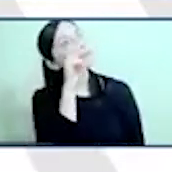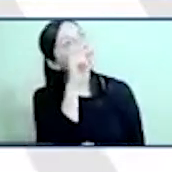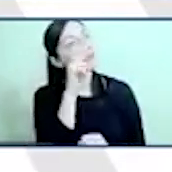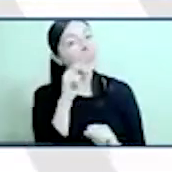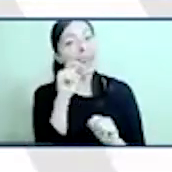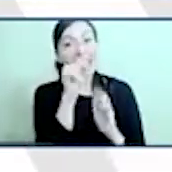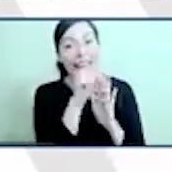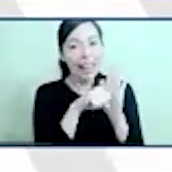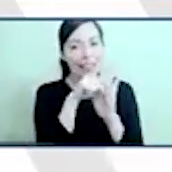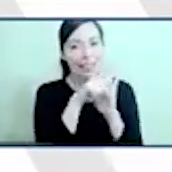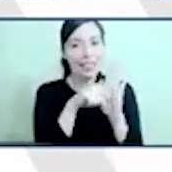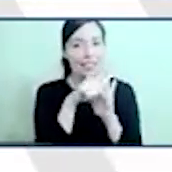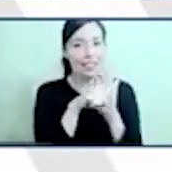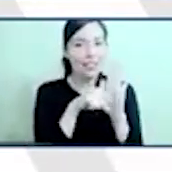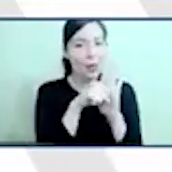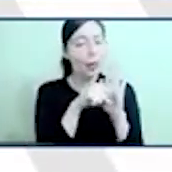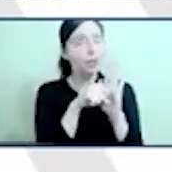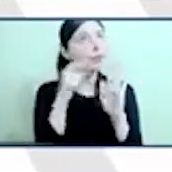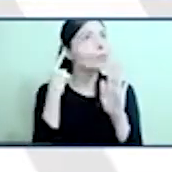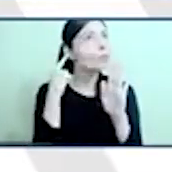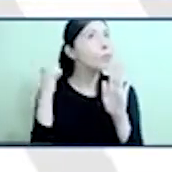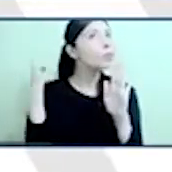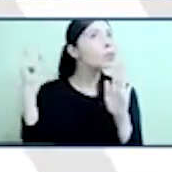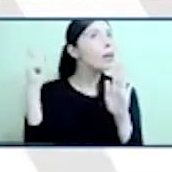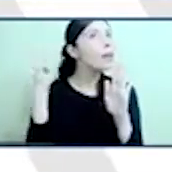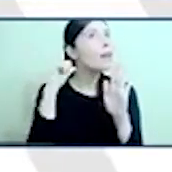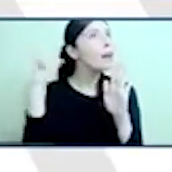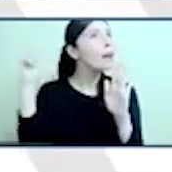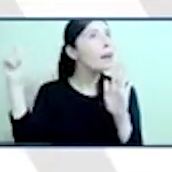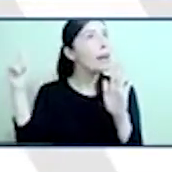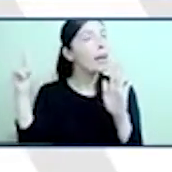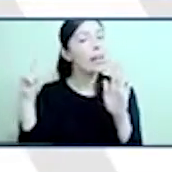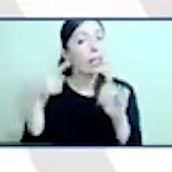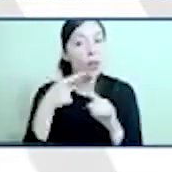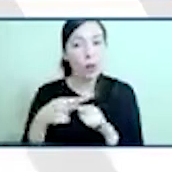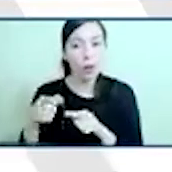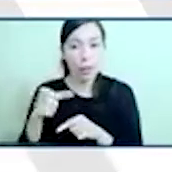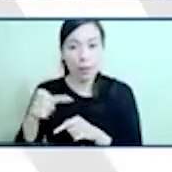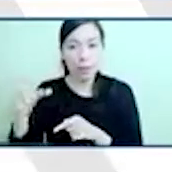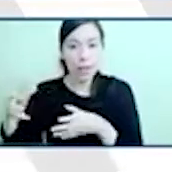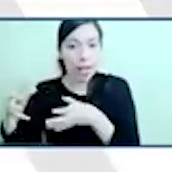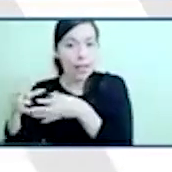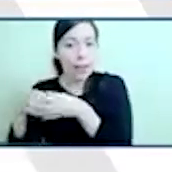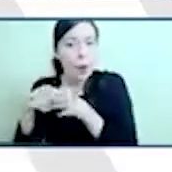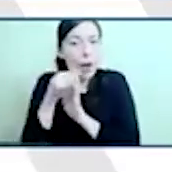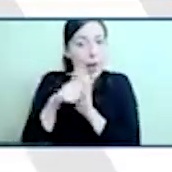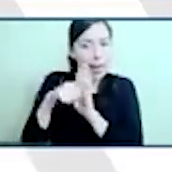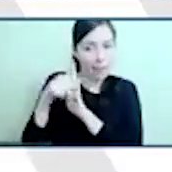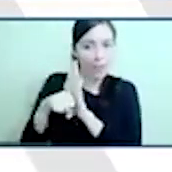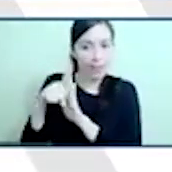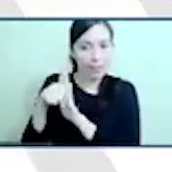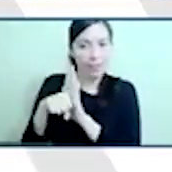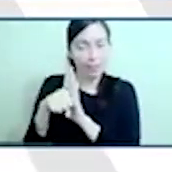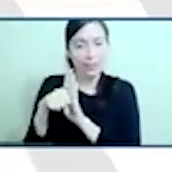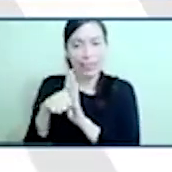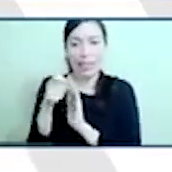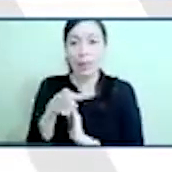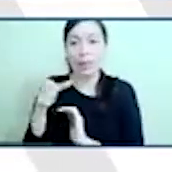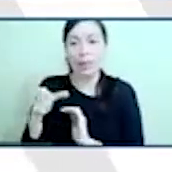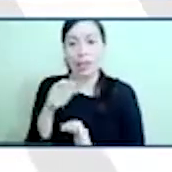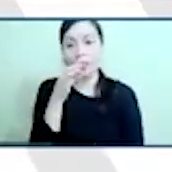señal auditiva, mientras había un equipo que estaba grabando, un equipo de audio, y las personas tenían que